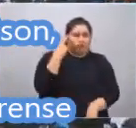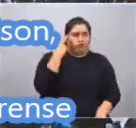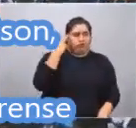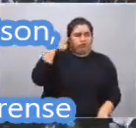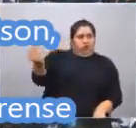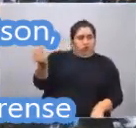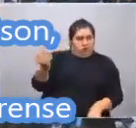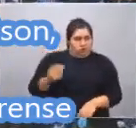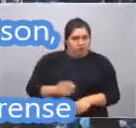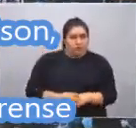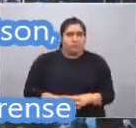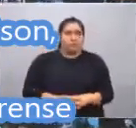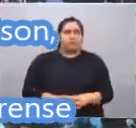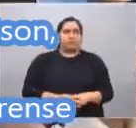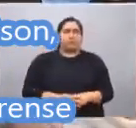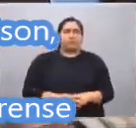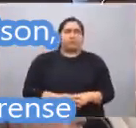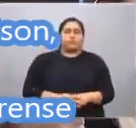No van a pasar